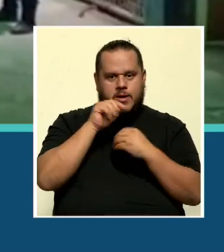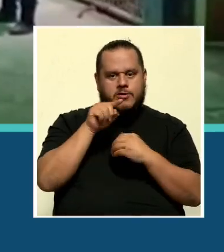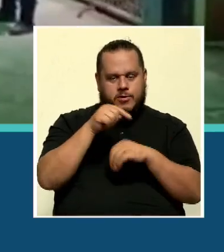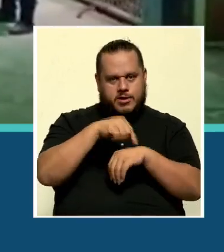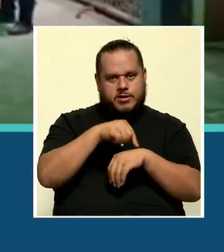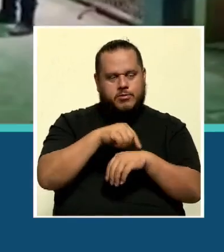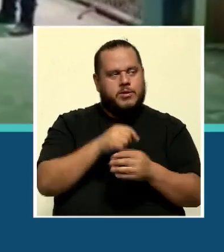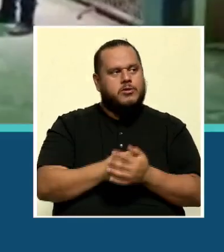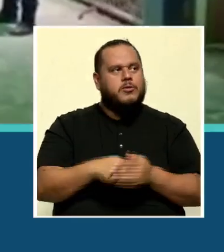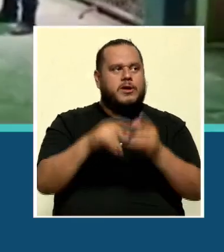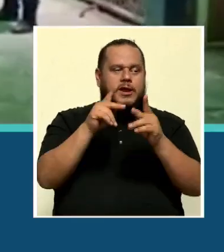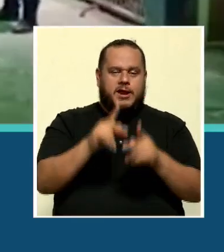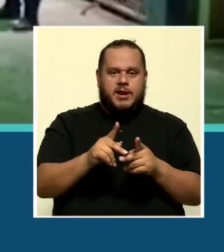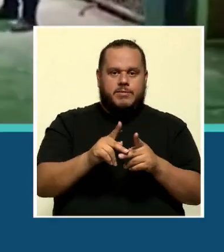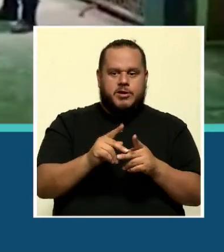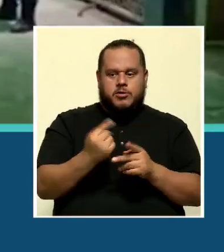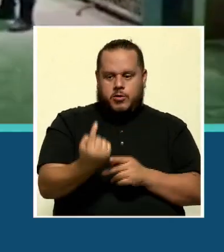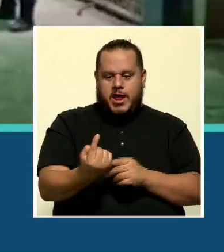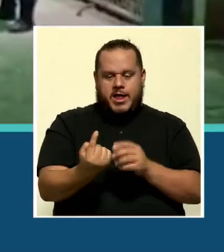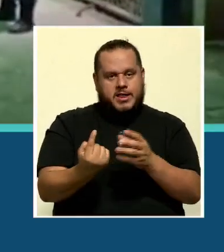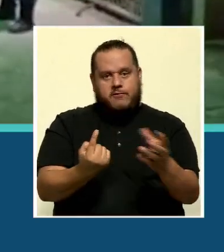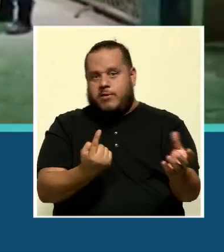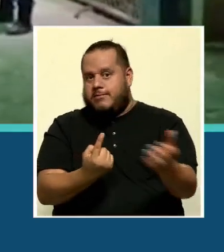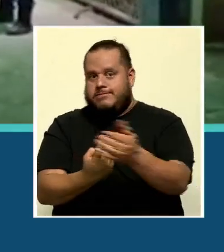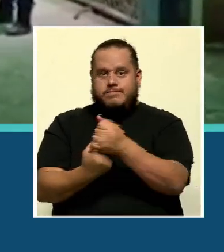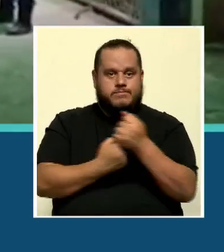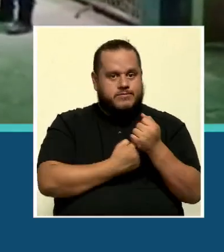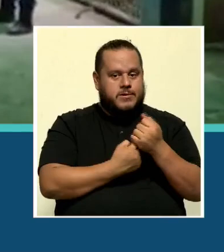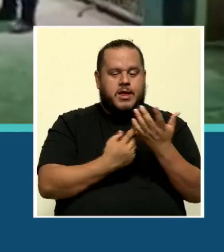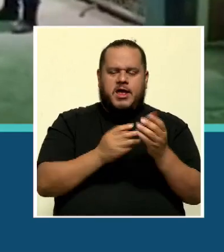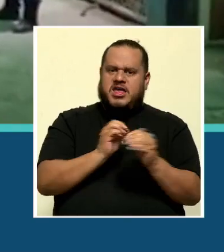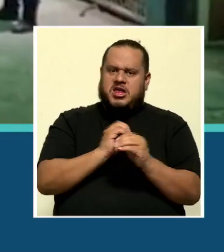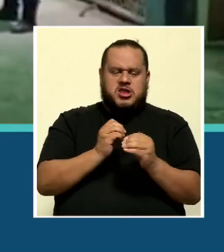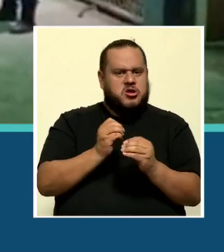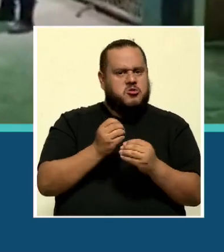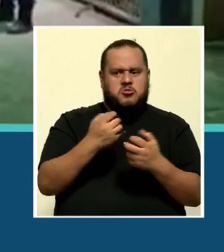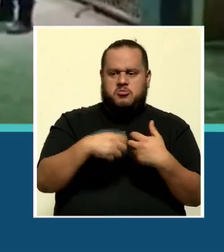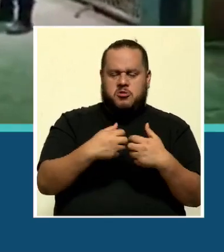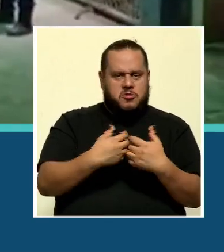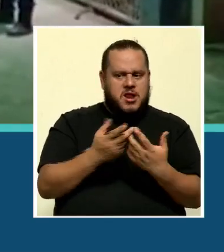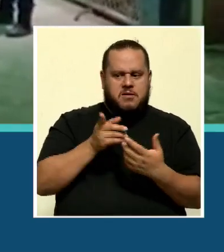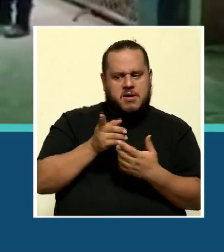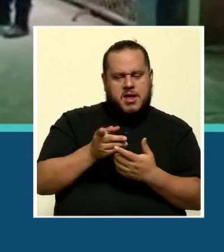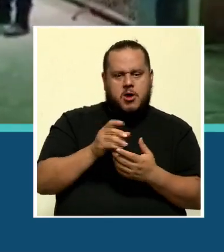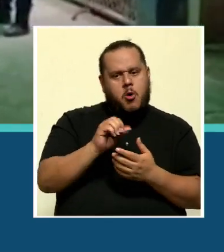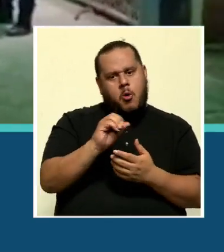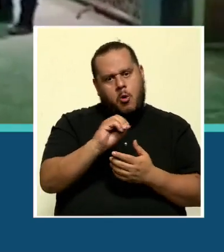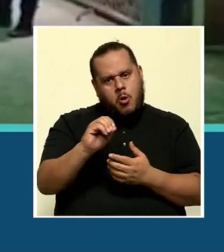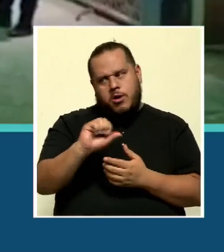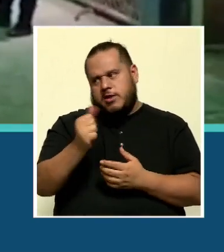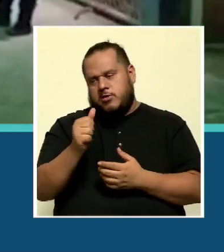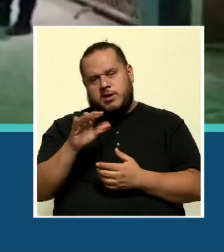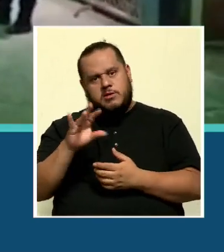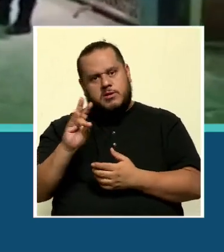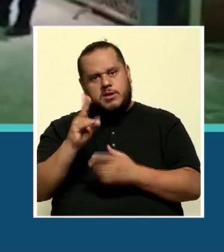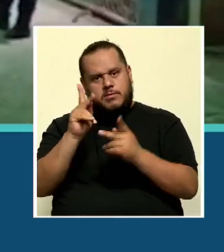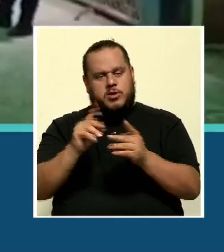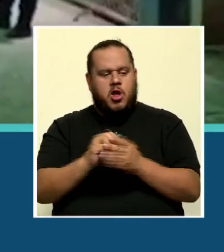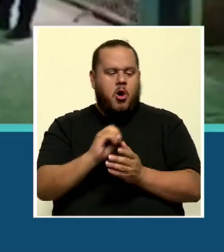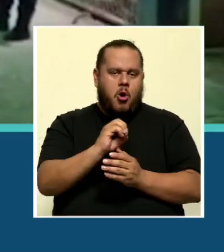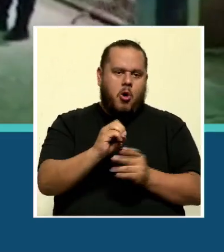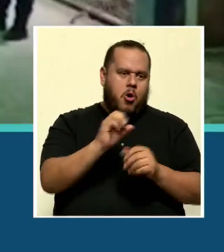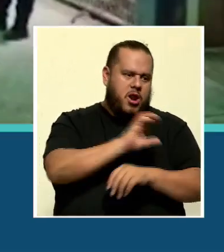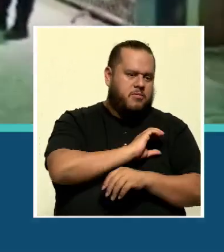momento. La persona fue sacada rápidamente del lugar, no hay ninguna afectación personal para él ni para las otras personas ni para la policía